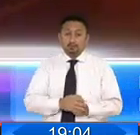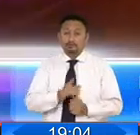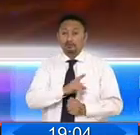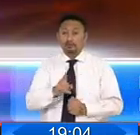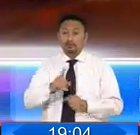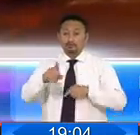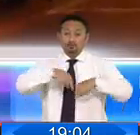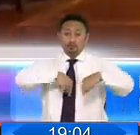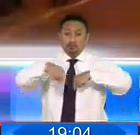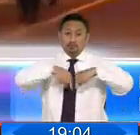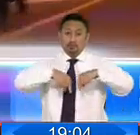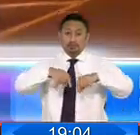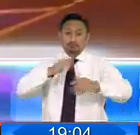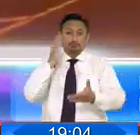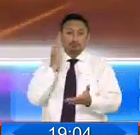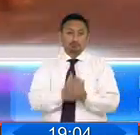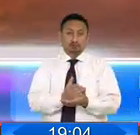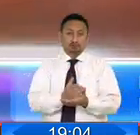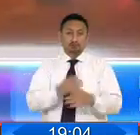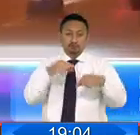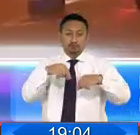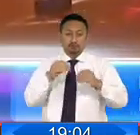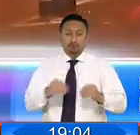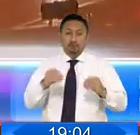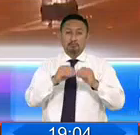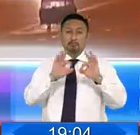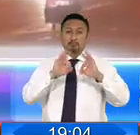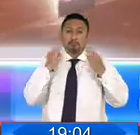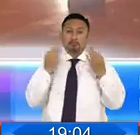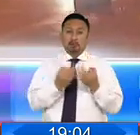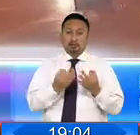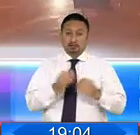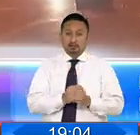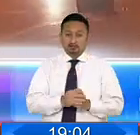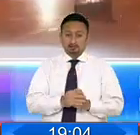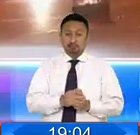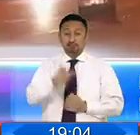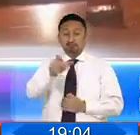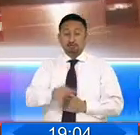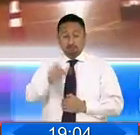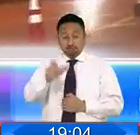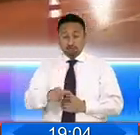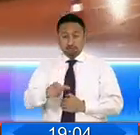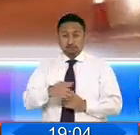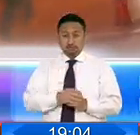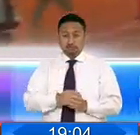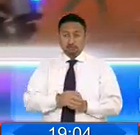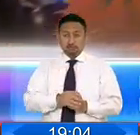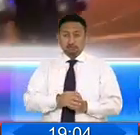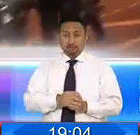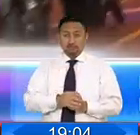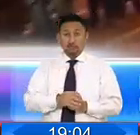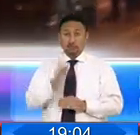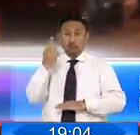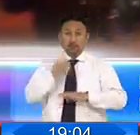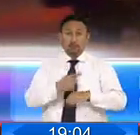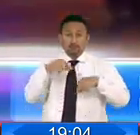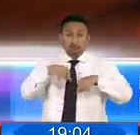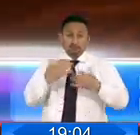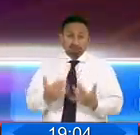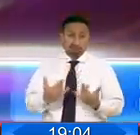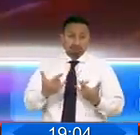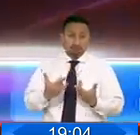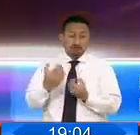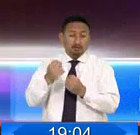la circulación vehicular y están llegando más familiares de los reos, de los que han estado apostados durante todo el día tratando de